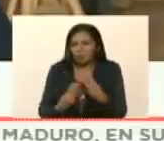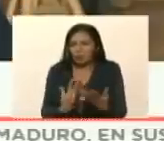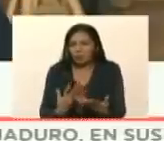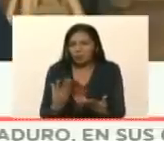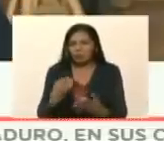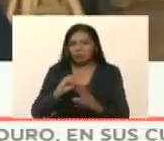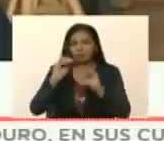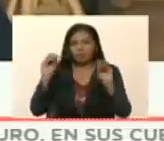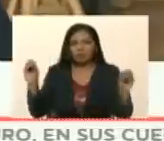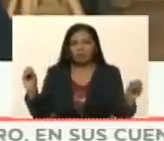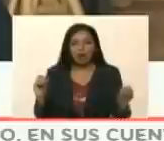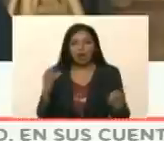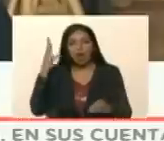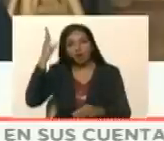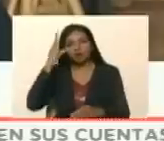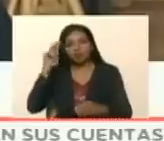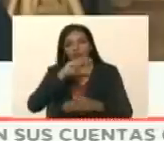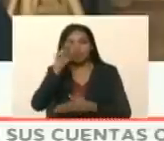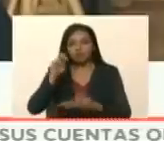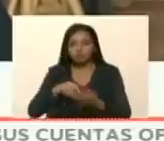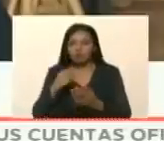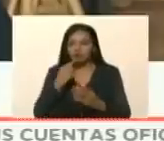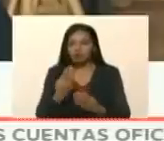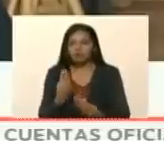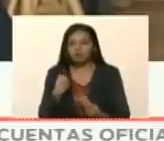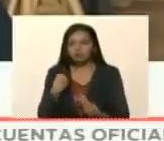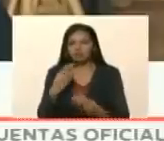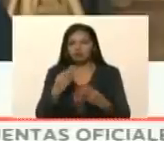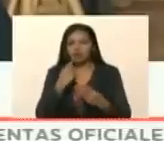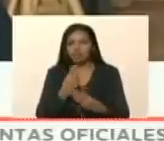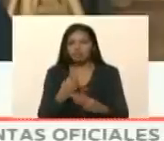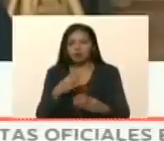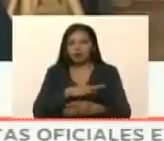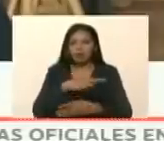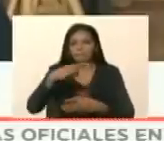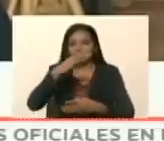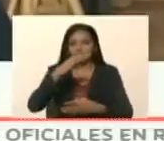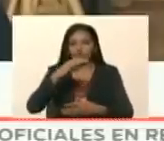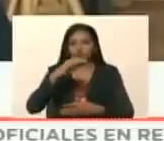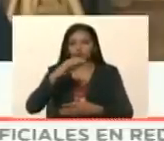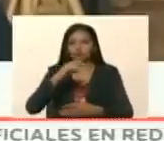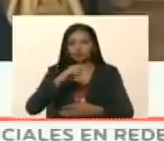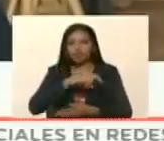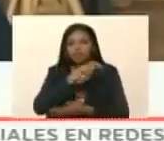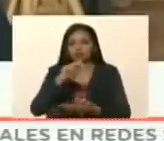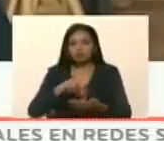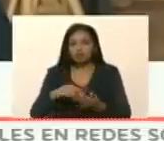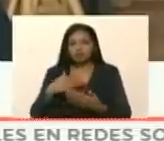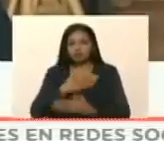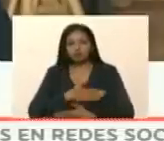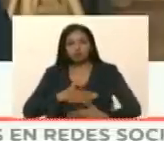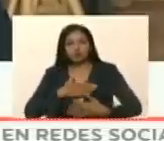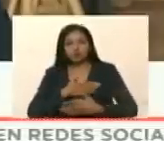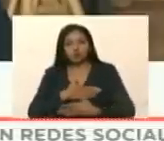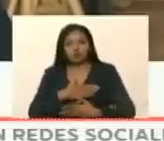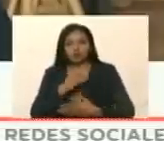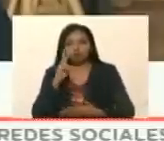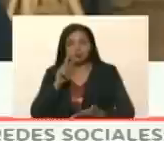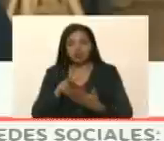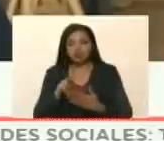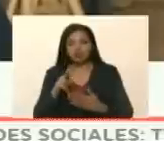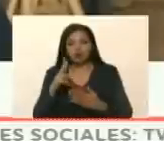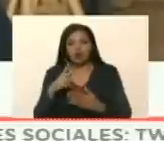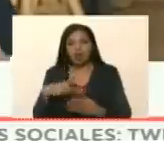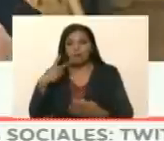Llamó a la conciencia nacional. Es allí donde hay que hablar de un espíritu nacional solidario, basado en los valores